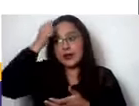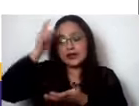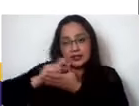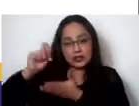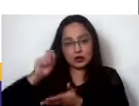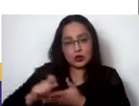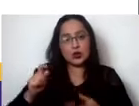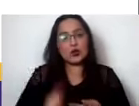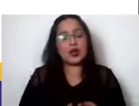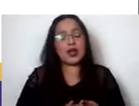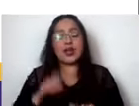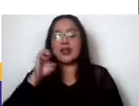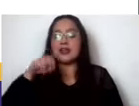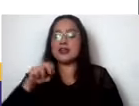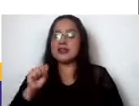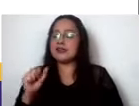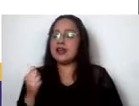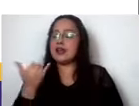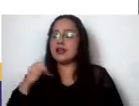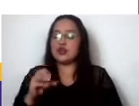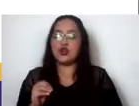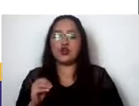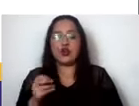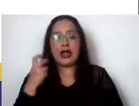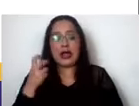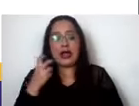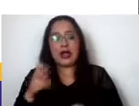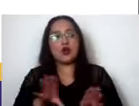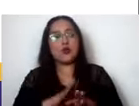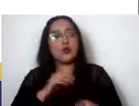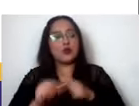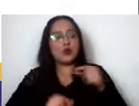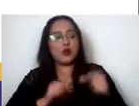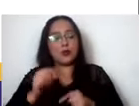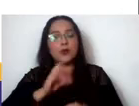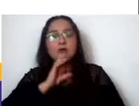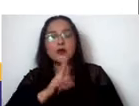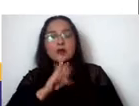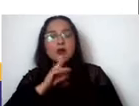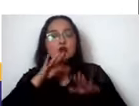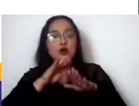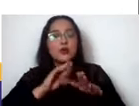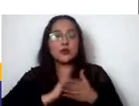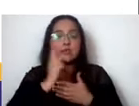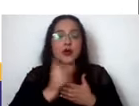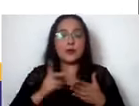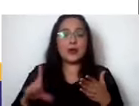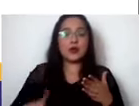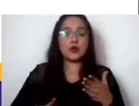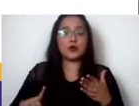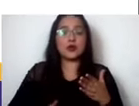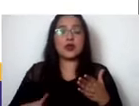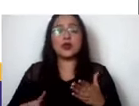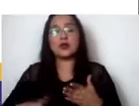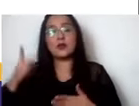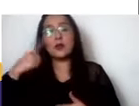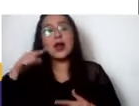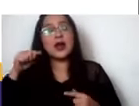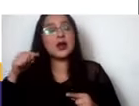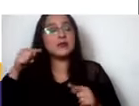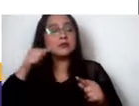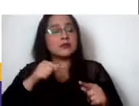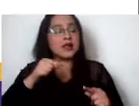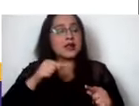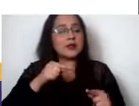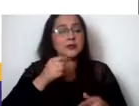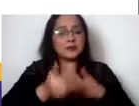¿no? Cómo ir mejorando, cómo ir implementando políticas públicas, qué se puede hacer para que esto realmente trascienda, para que